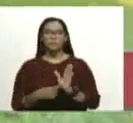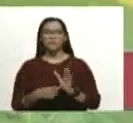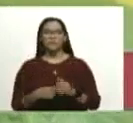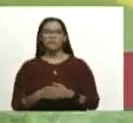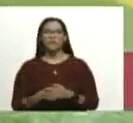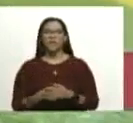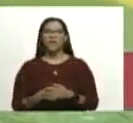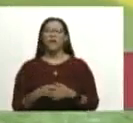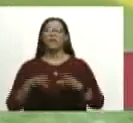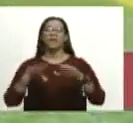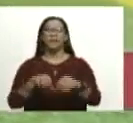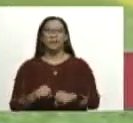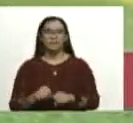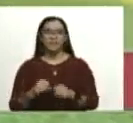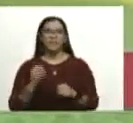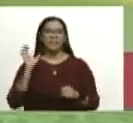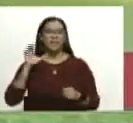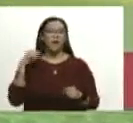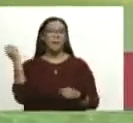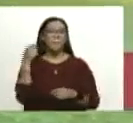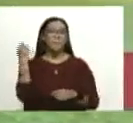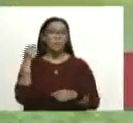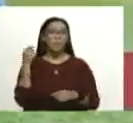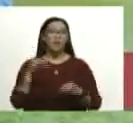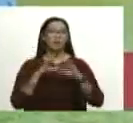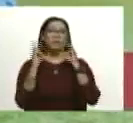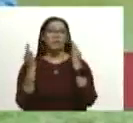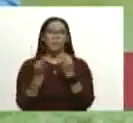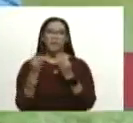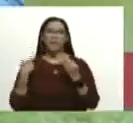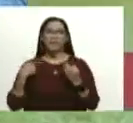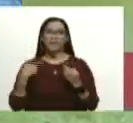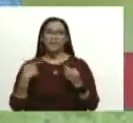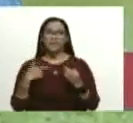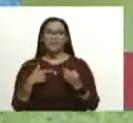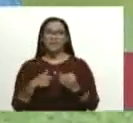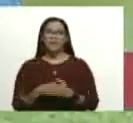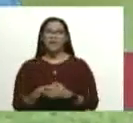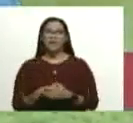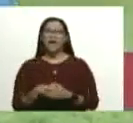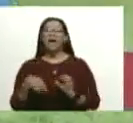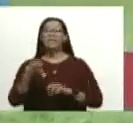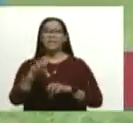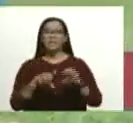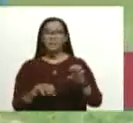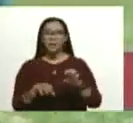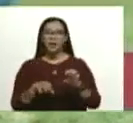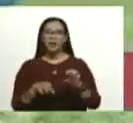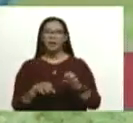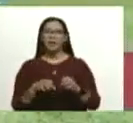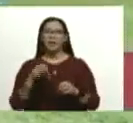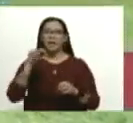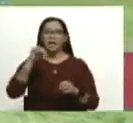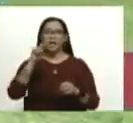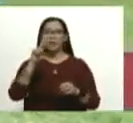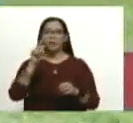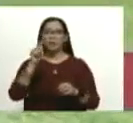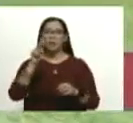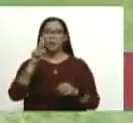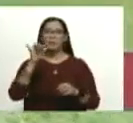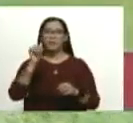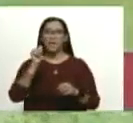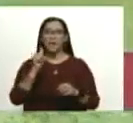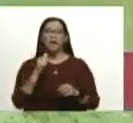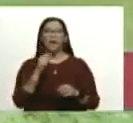una incautación en el estado Apure de una familia que tenía a esta nutria como mascota. Es una nutria de sexo